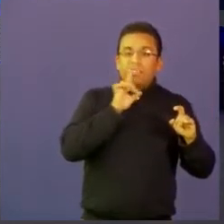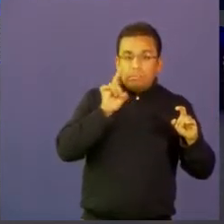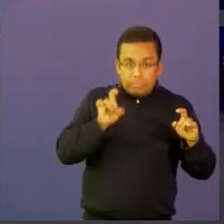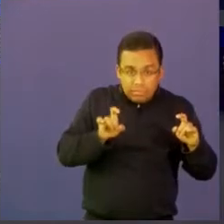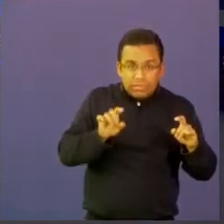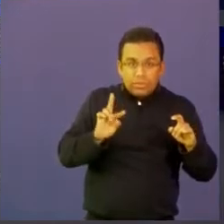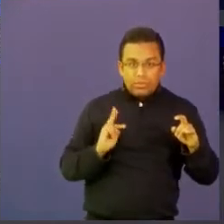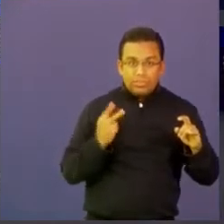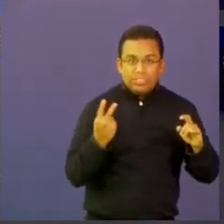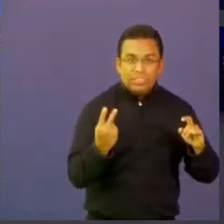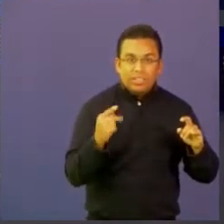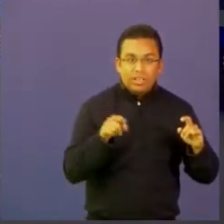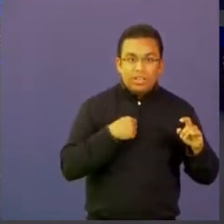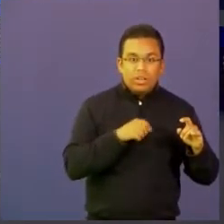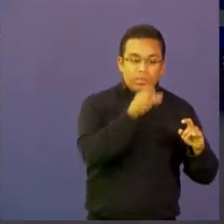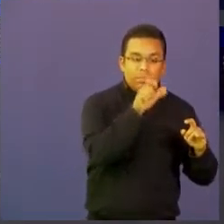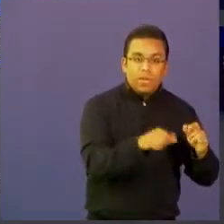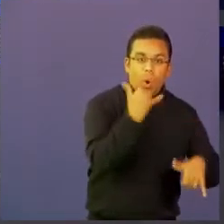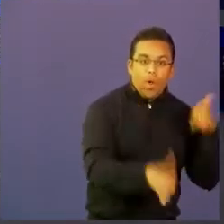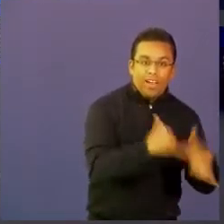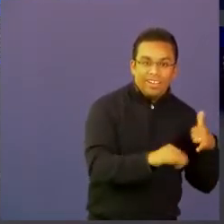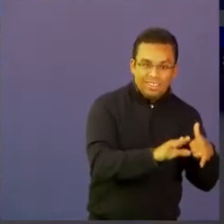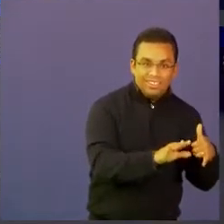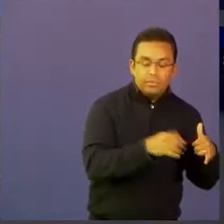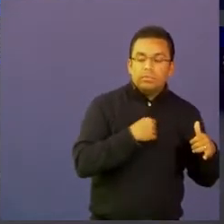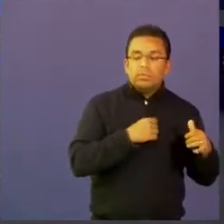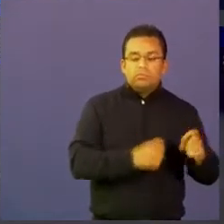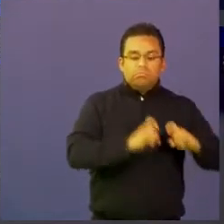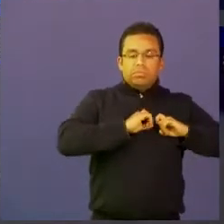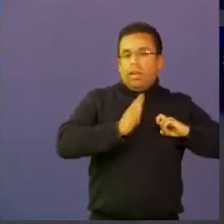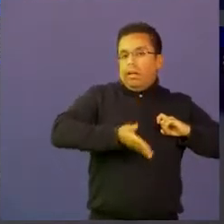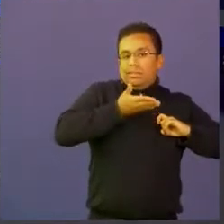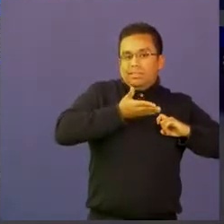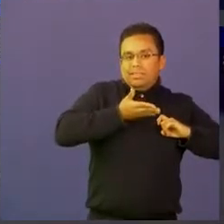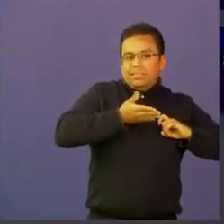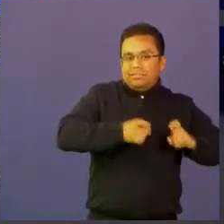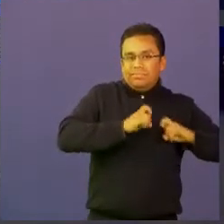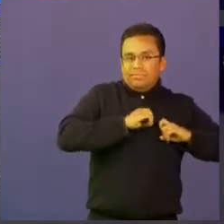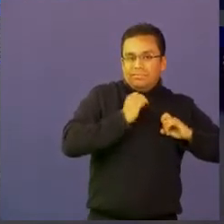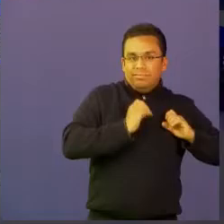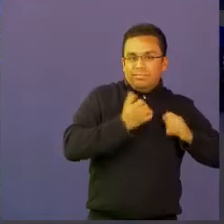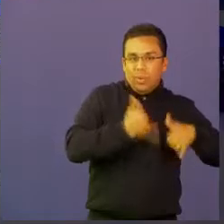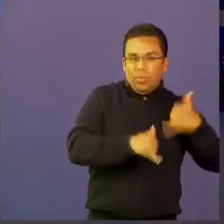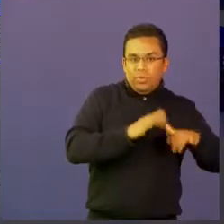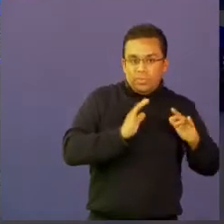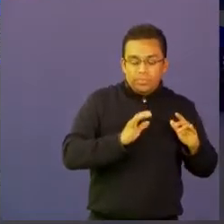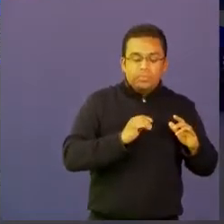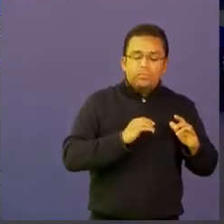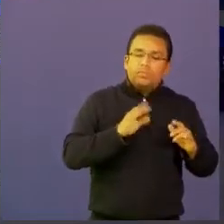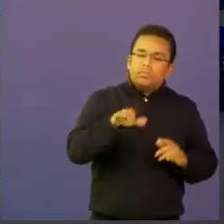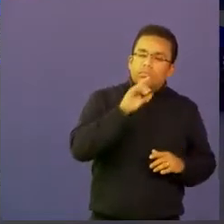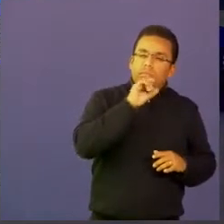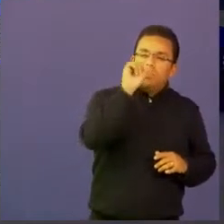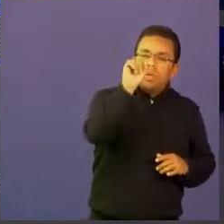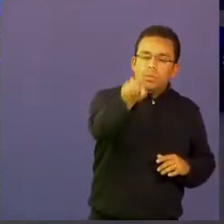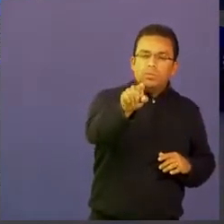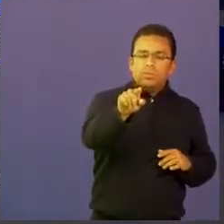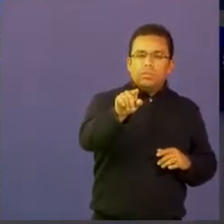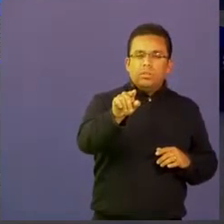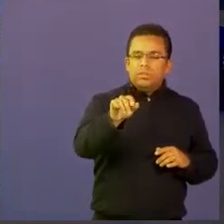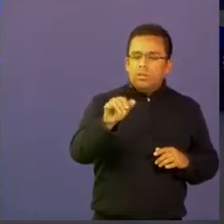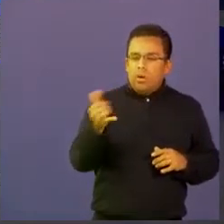el hombre que juega como un rasgo particular del ser humano entonces mi pregunta es ¿por qué ocurre esto en la